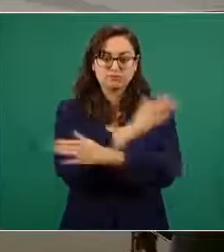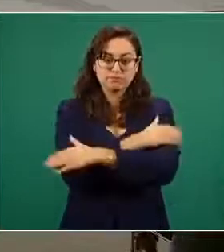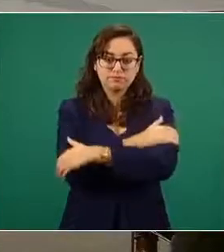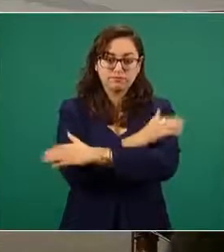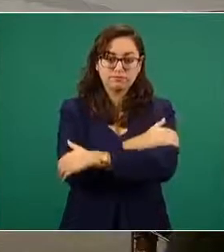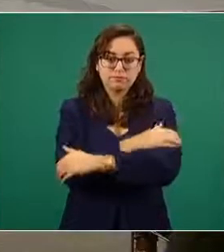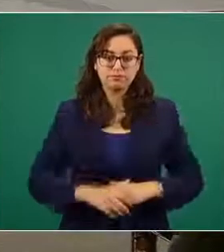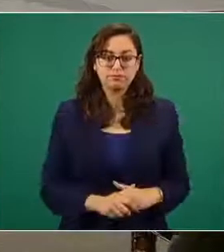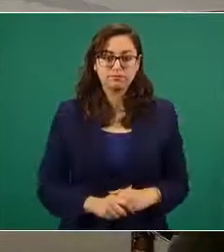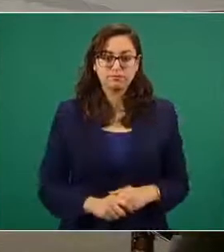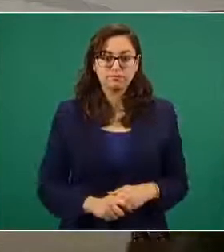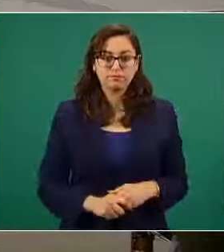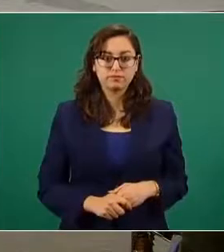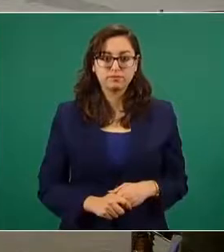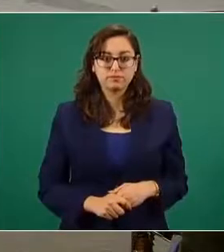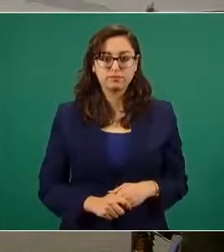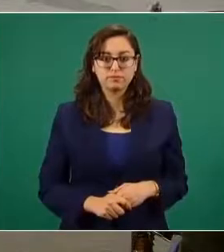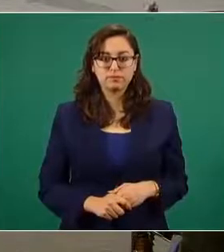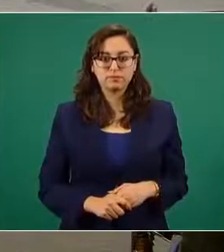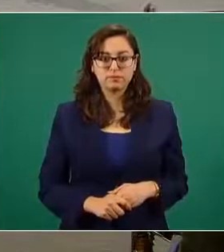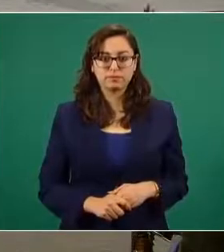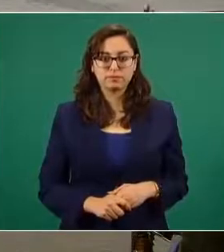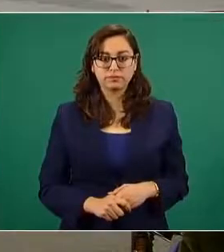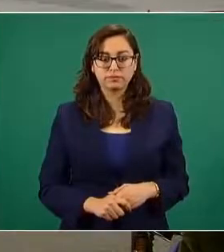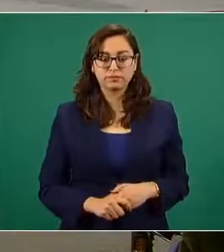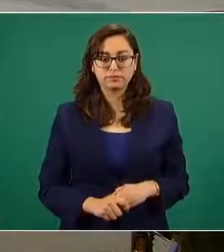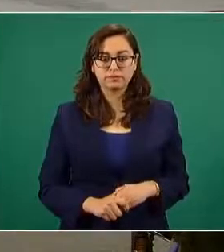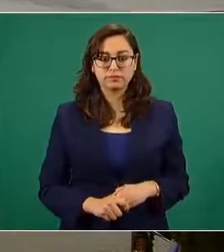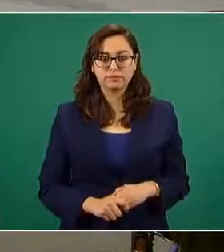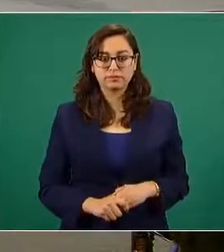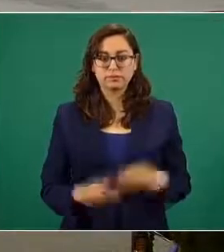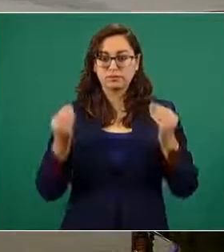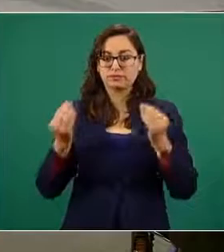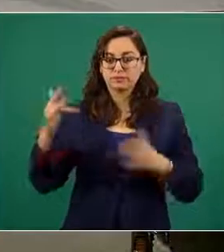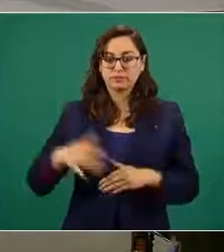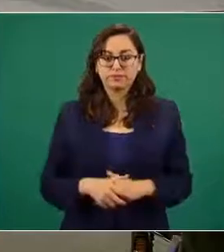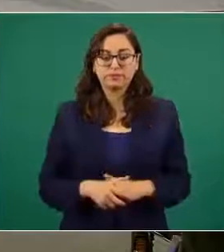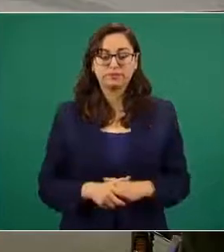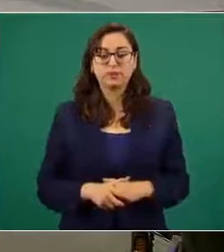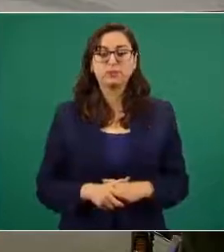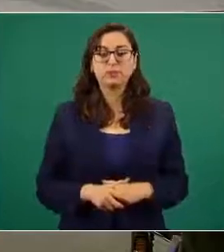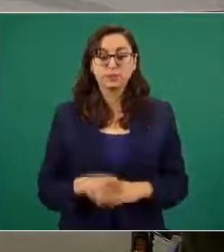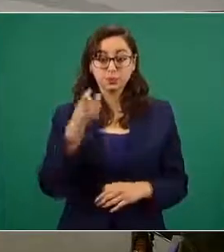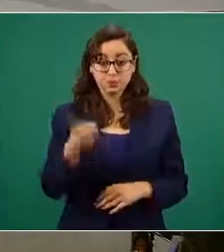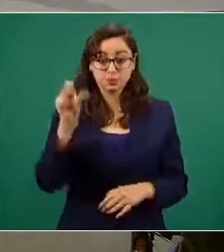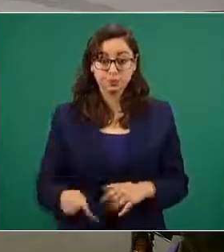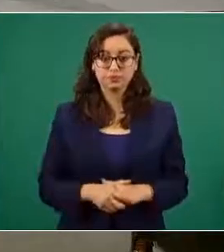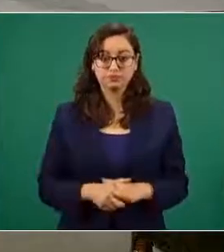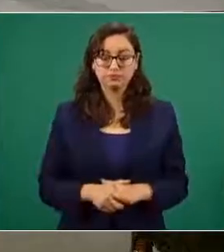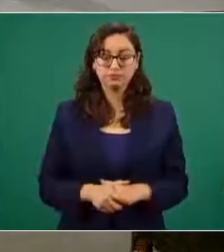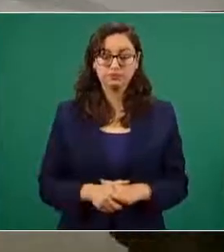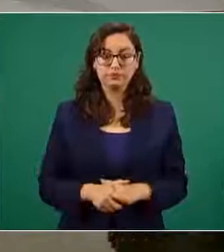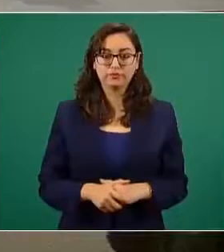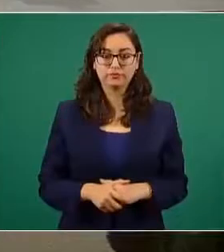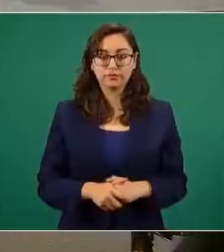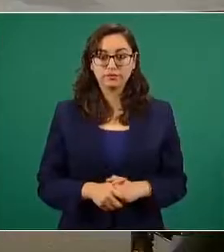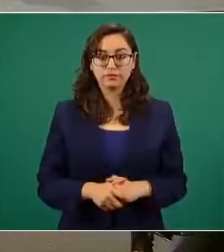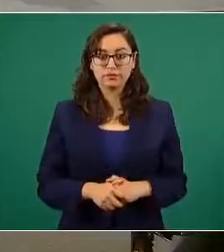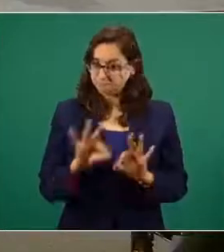abrazo. Bueno, esta es la información. Muchas gracias. Esta es la información en general. Si les